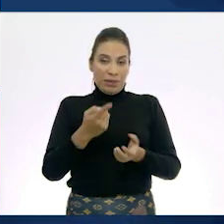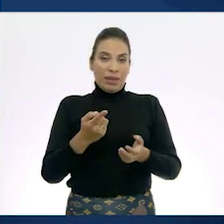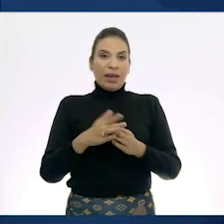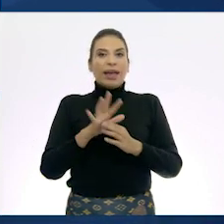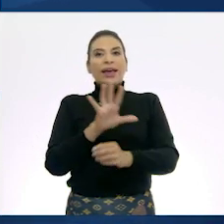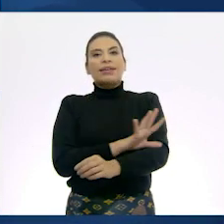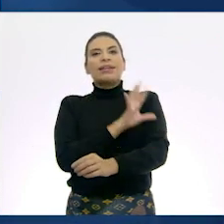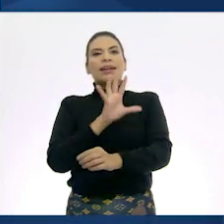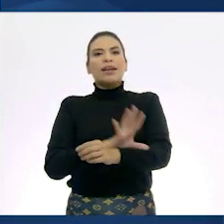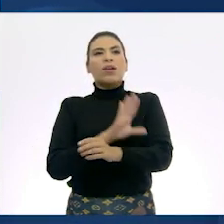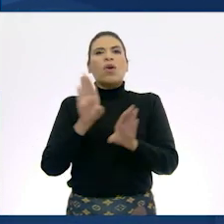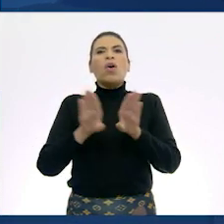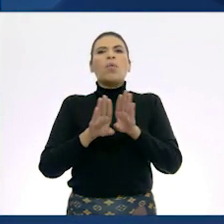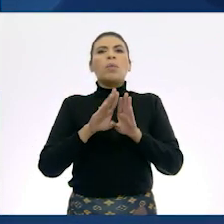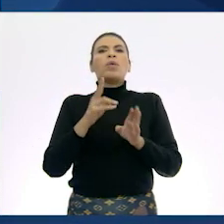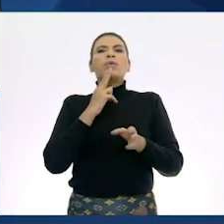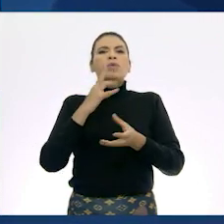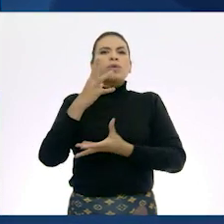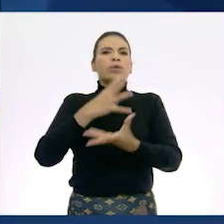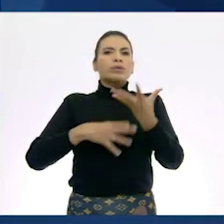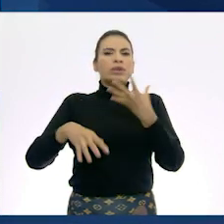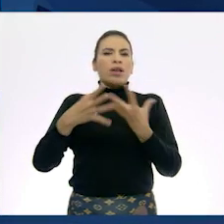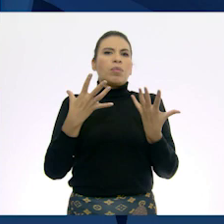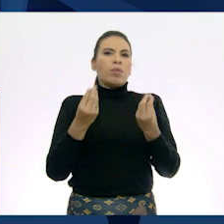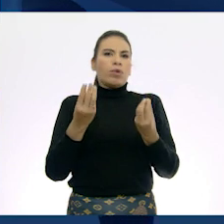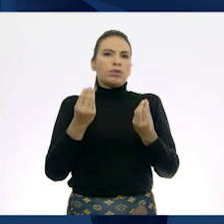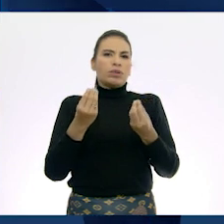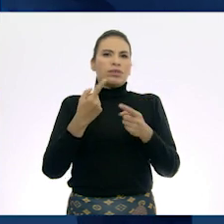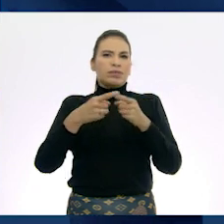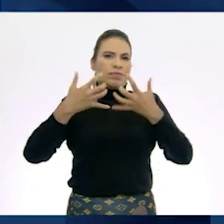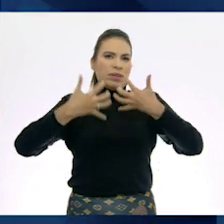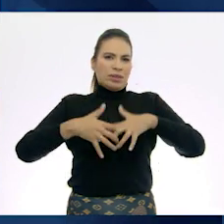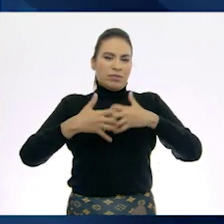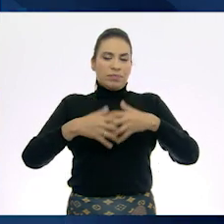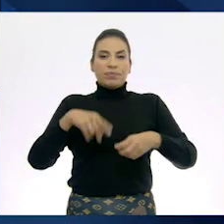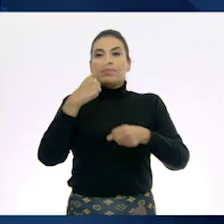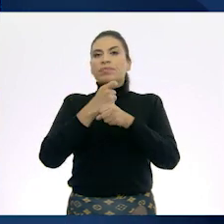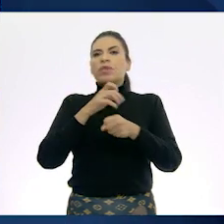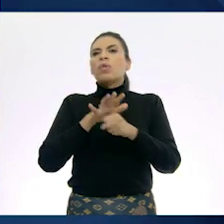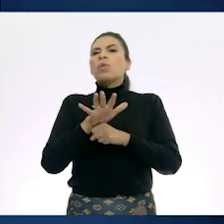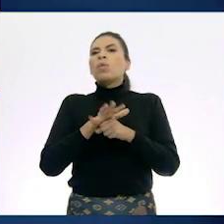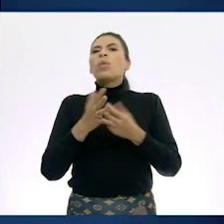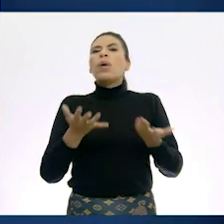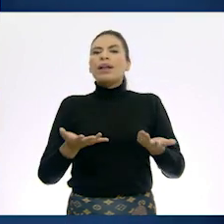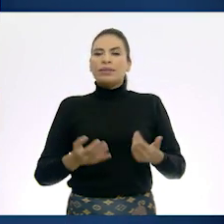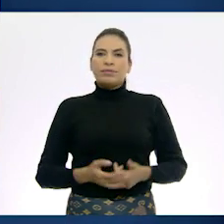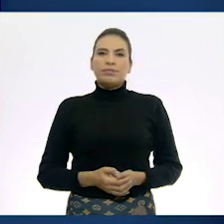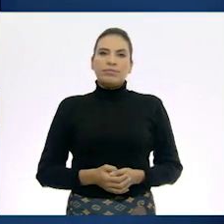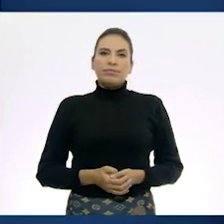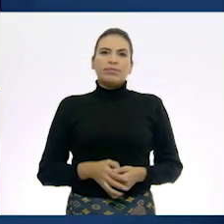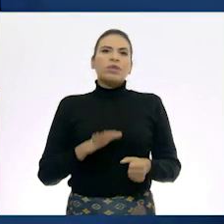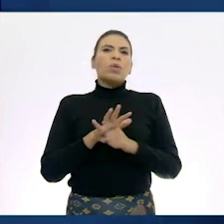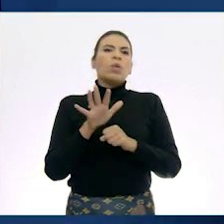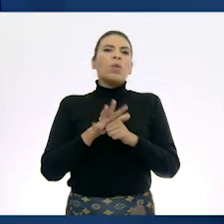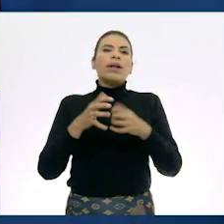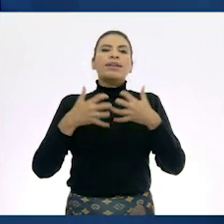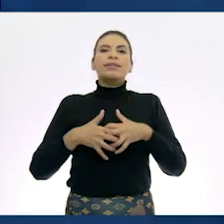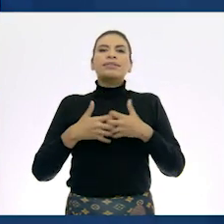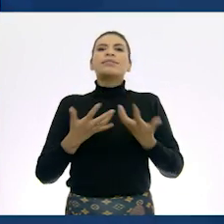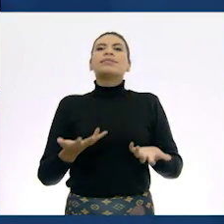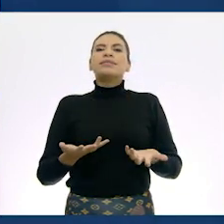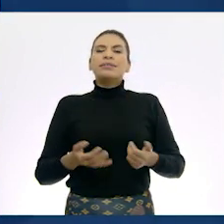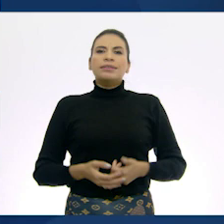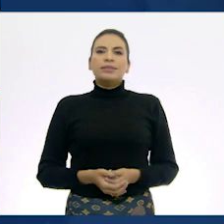la energía cómo se ocupa para muchos tipos de industria. La primera, ¿cuál es, María? ¿Qué tipo de industria crees que